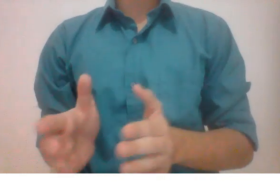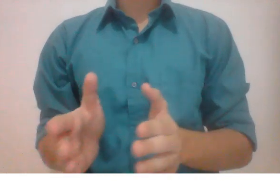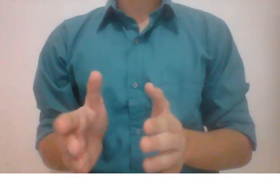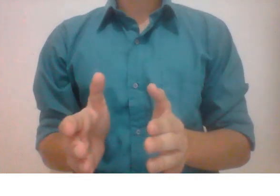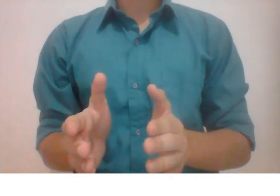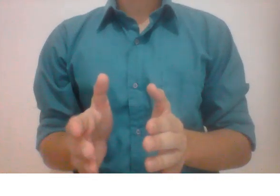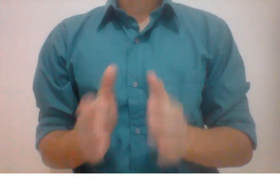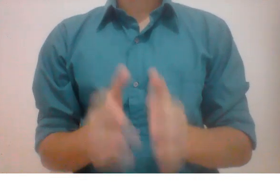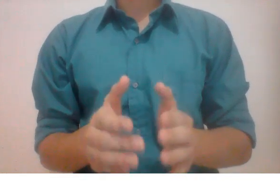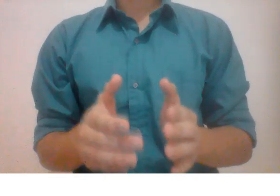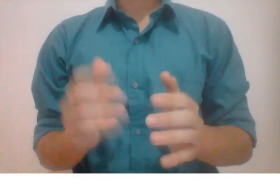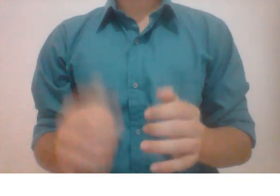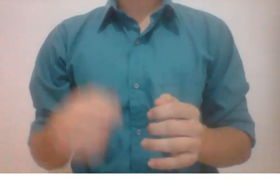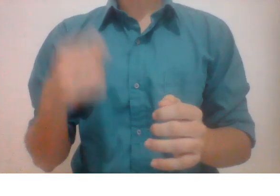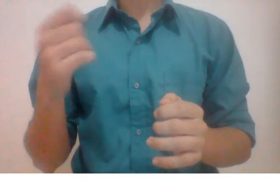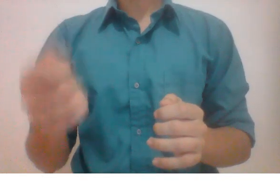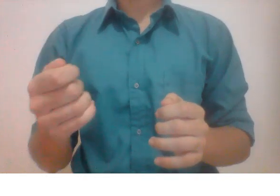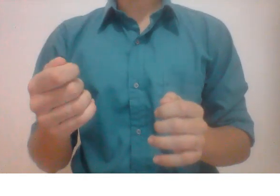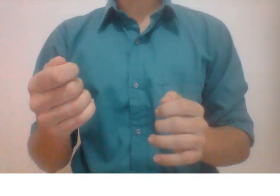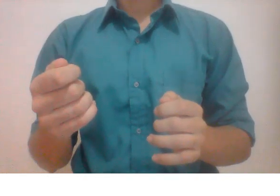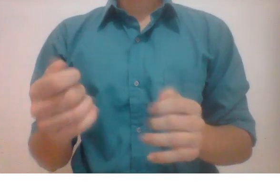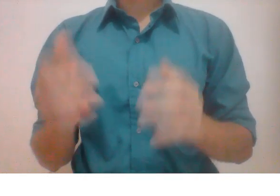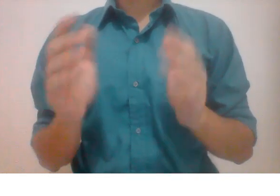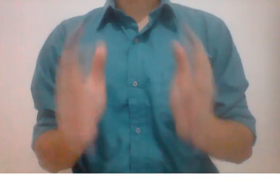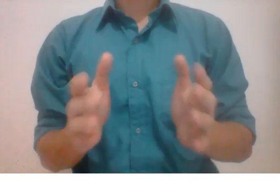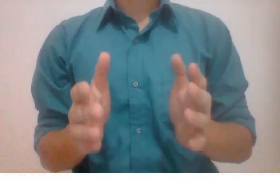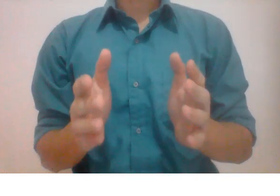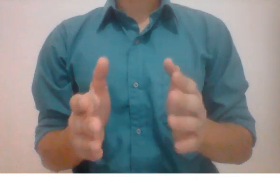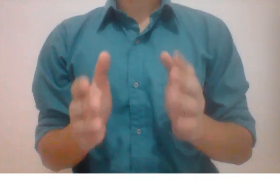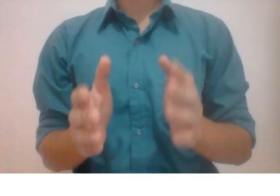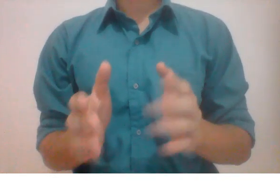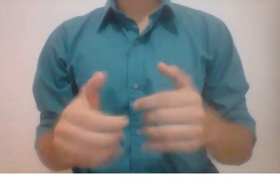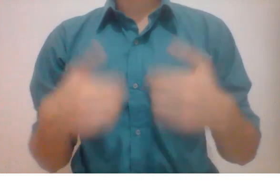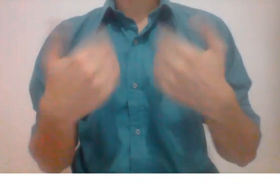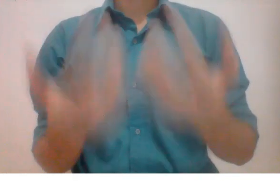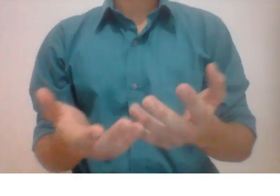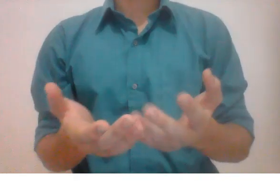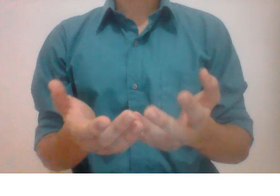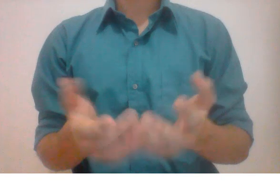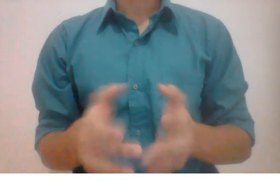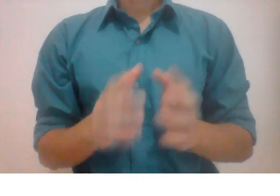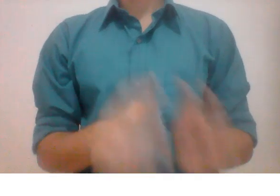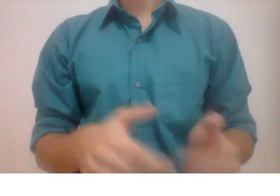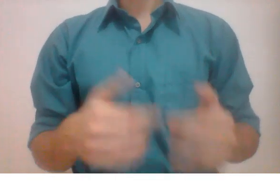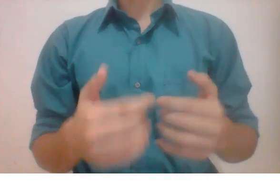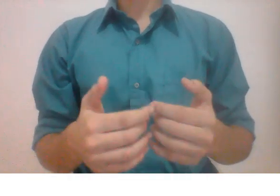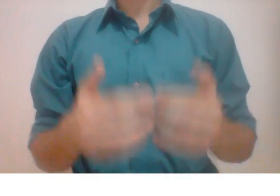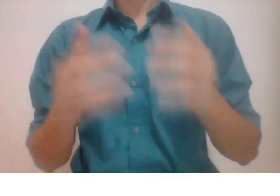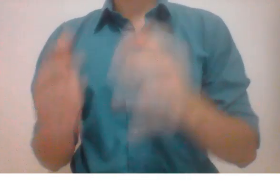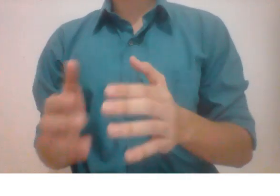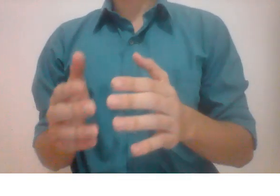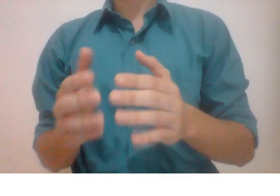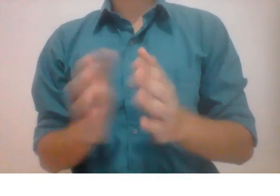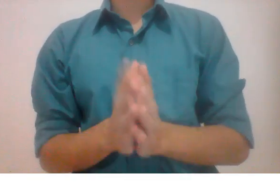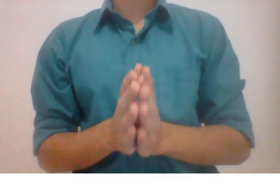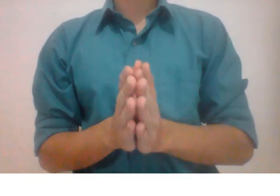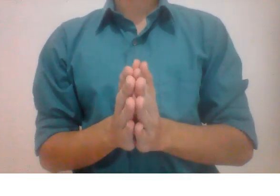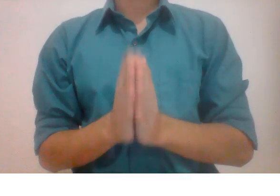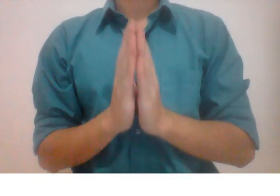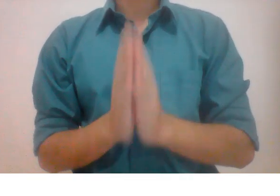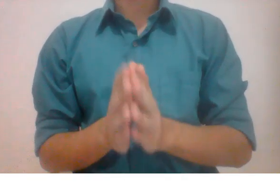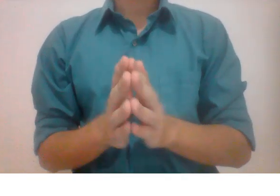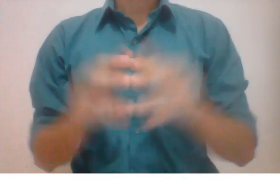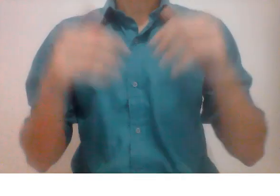uno de sus personajes que estuvo en los más altos cargos en las administraciones, en la administración de Peña, está señalando a todos los que ahora se